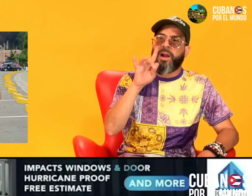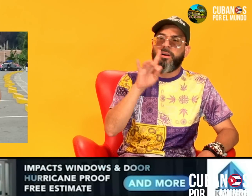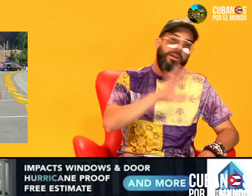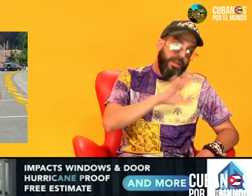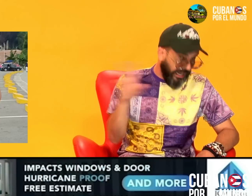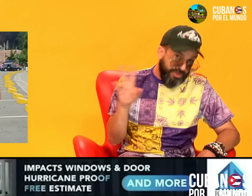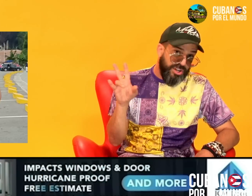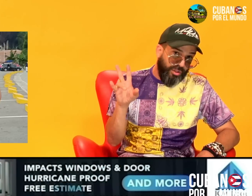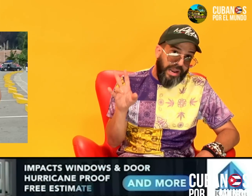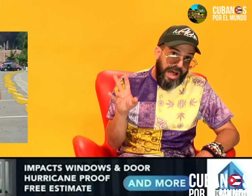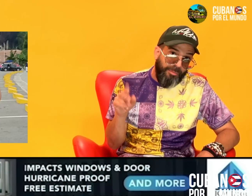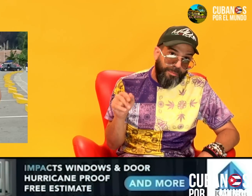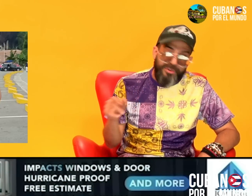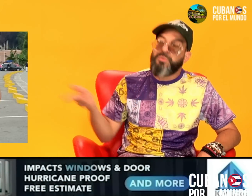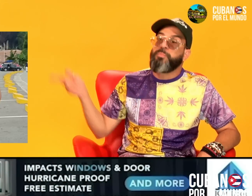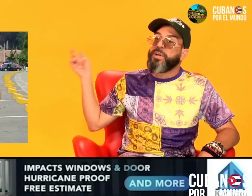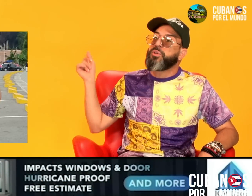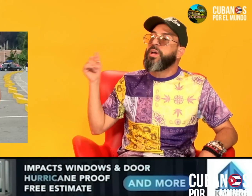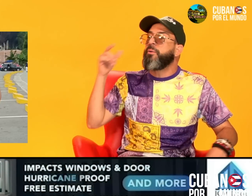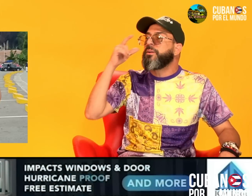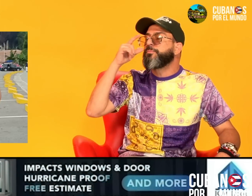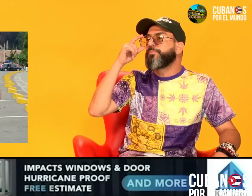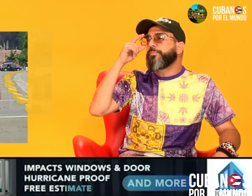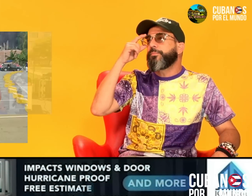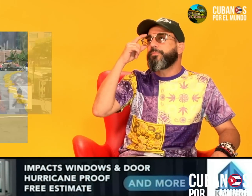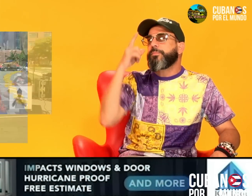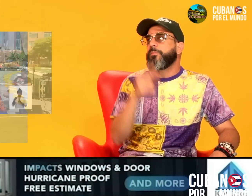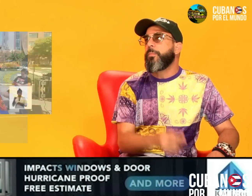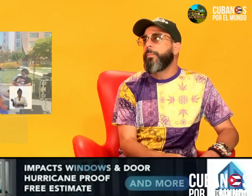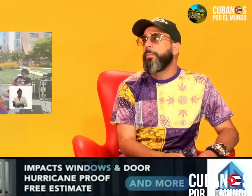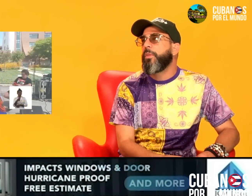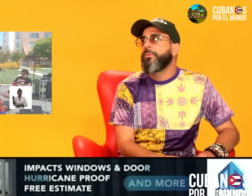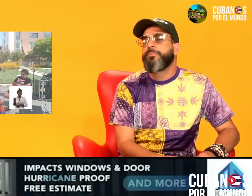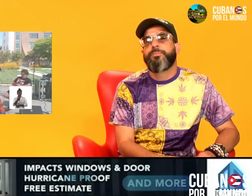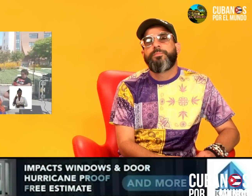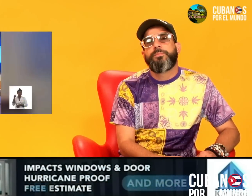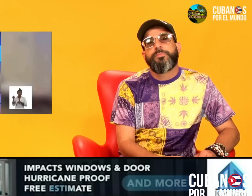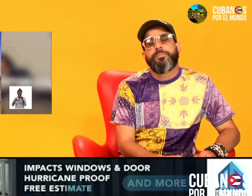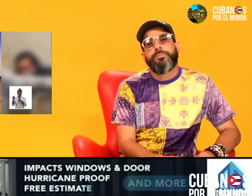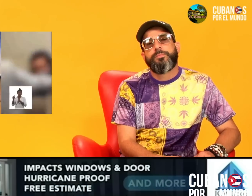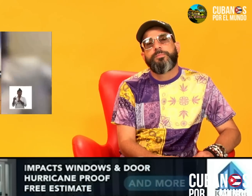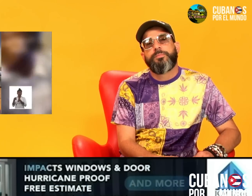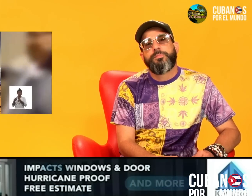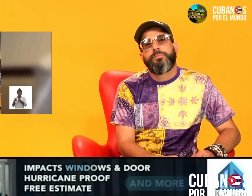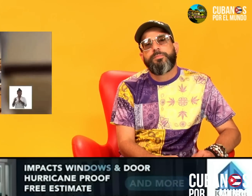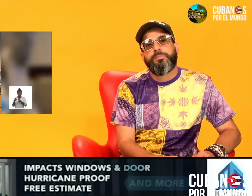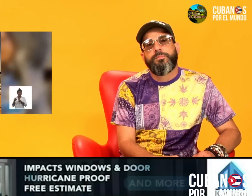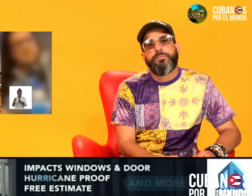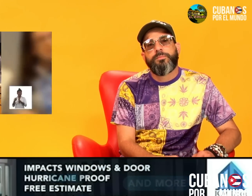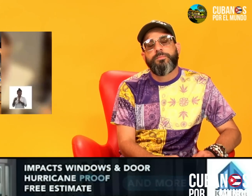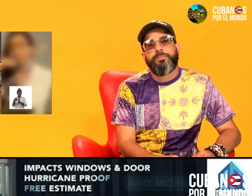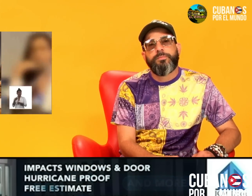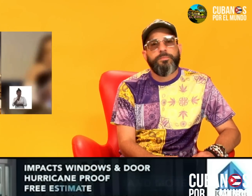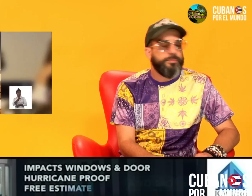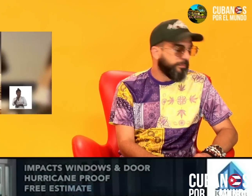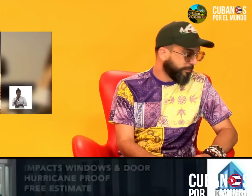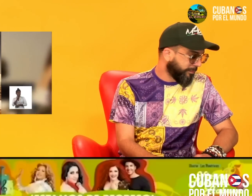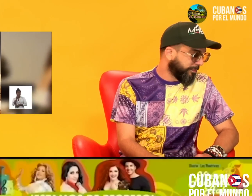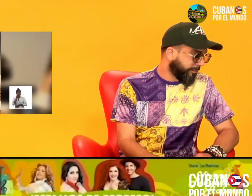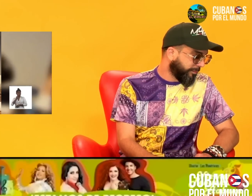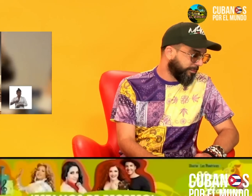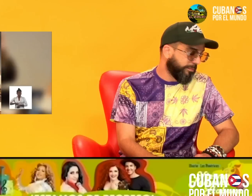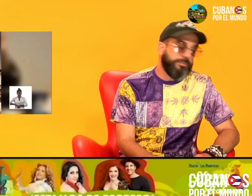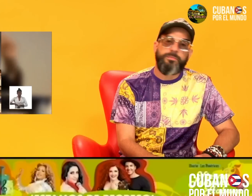impulsar, que no se lo dejamos, por supuesto. Deja ver. No pensé jamás que esa pregunta molestara a